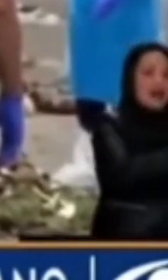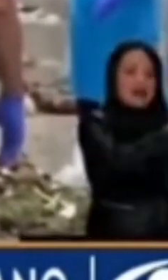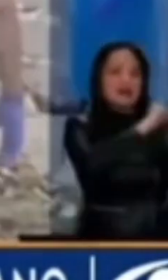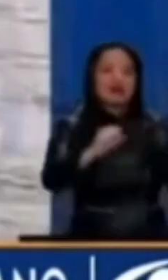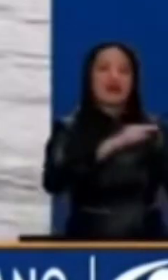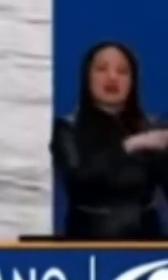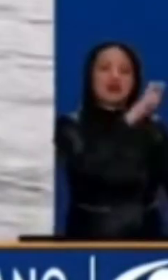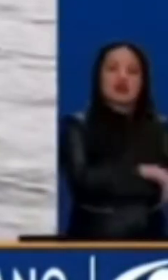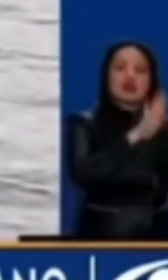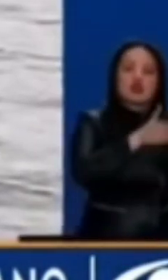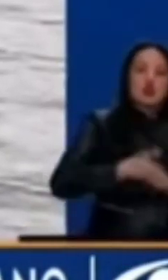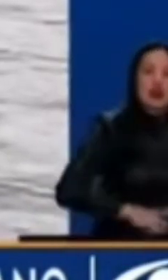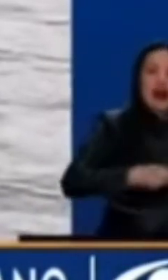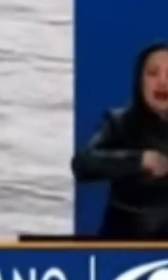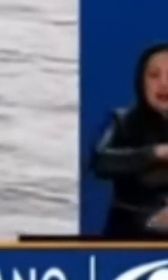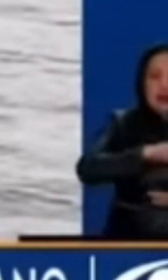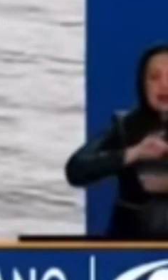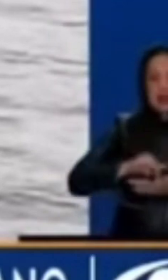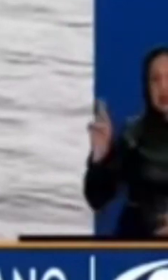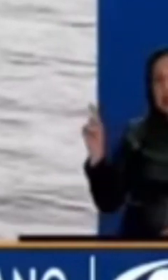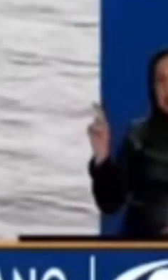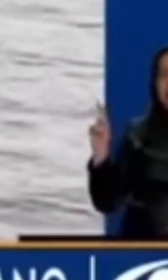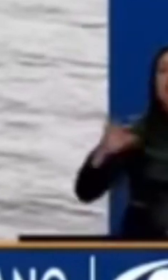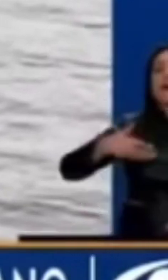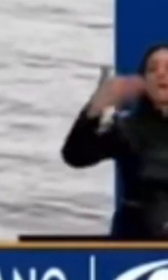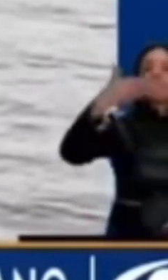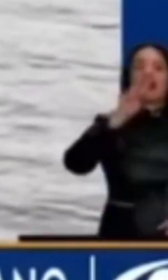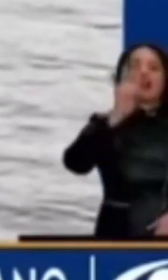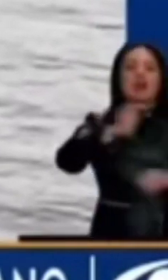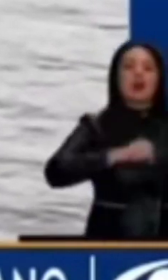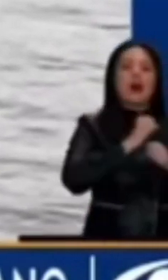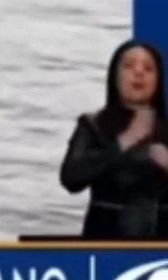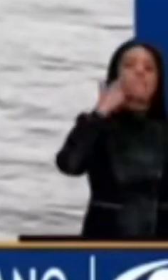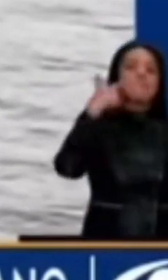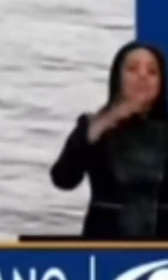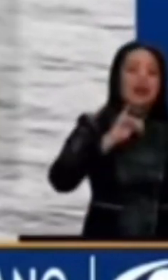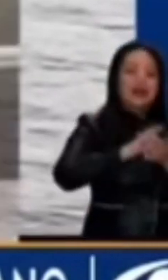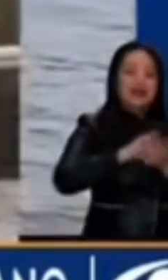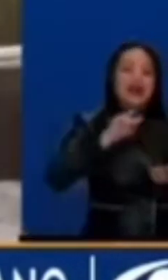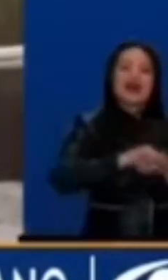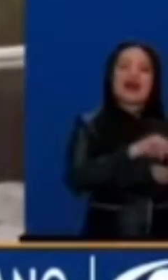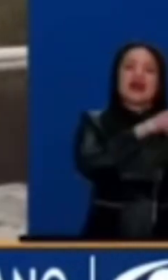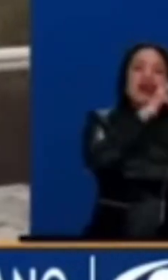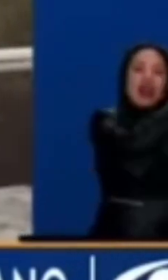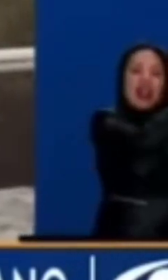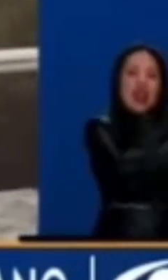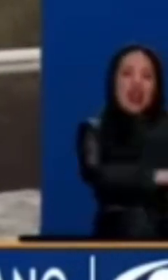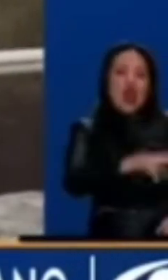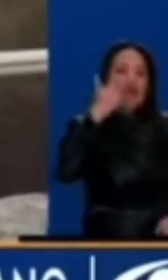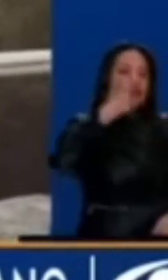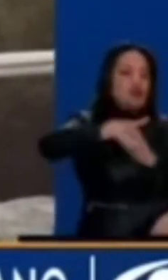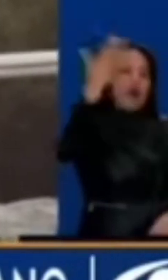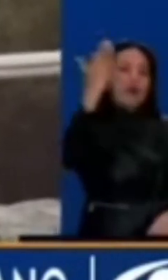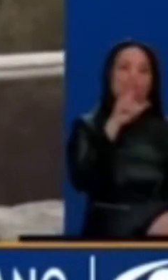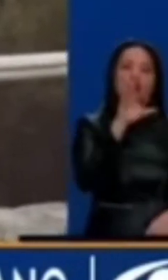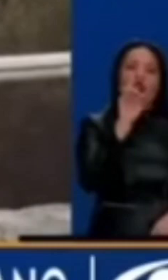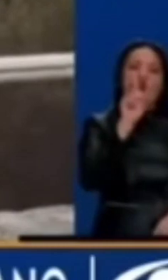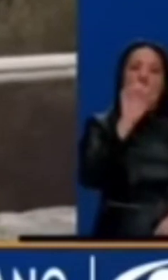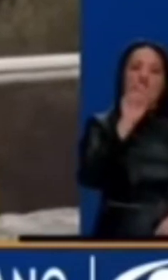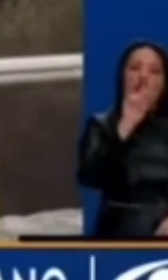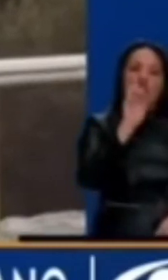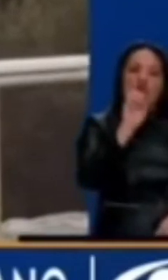del español Daniel Sancho de 29 años quien sería hijo del conocido actor español Rodolfo Sancho